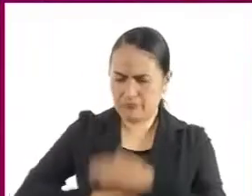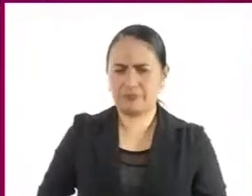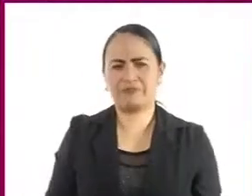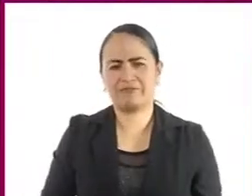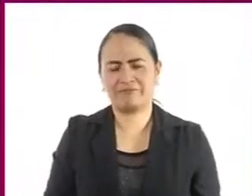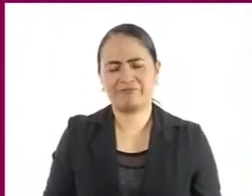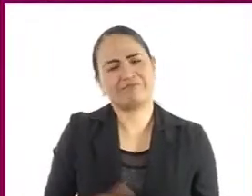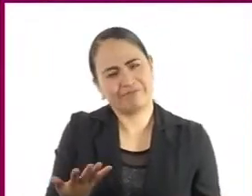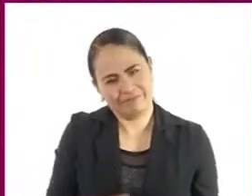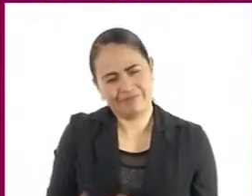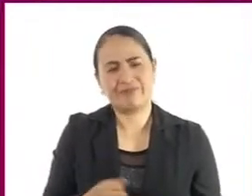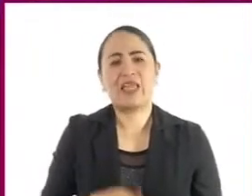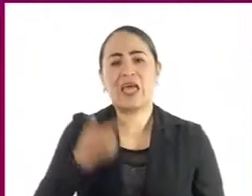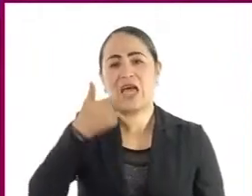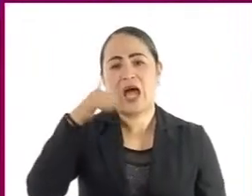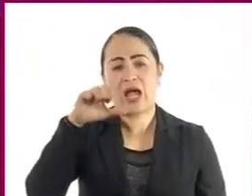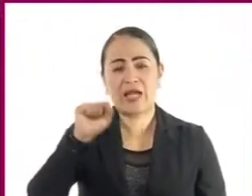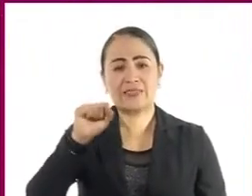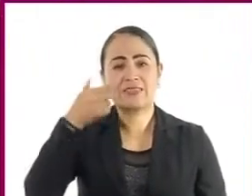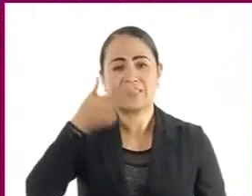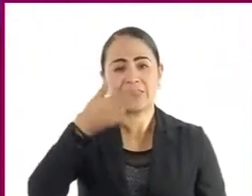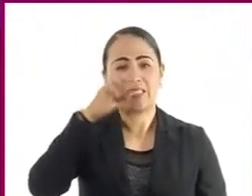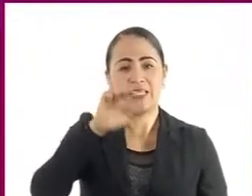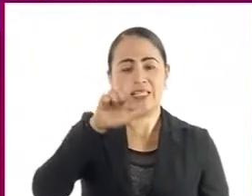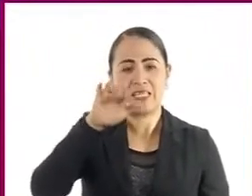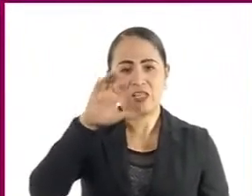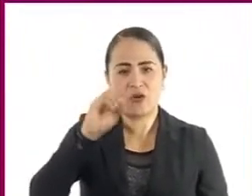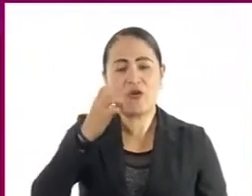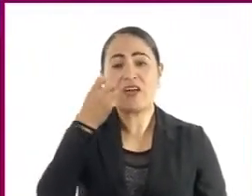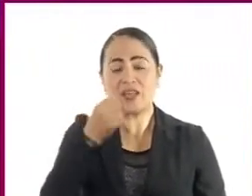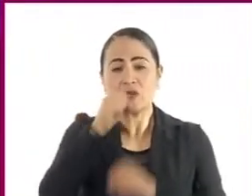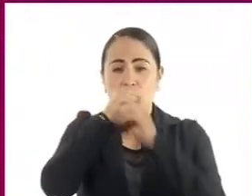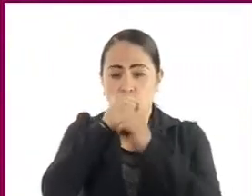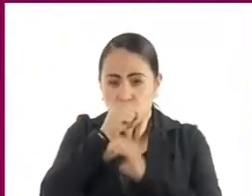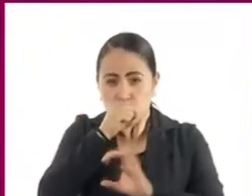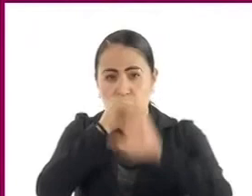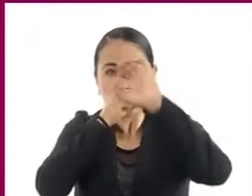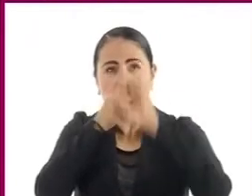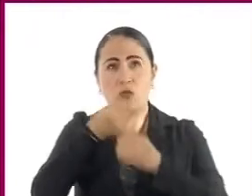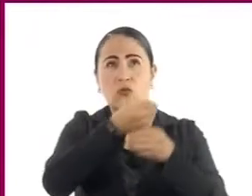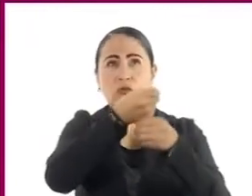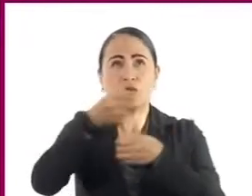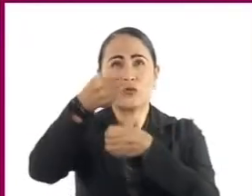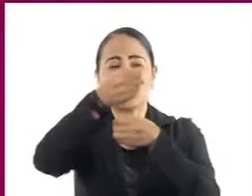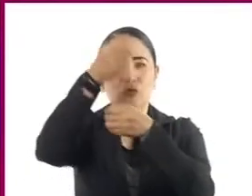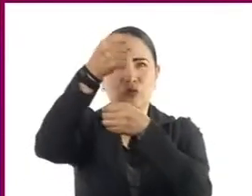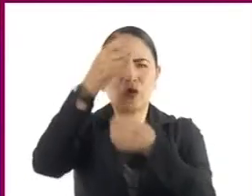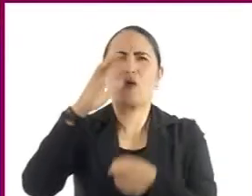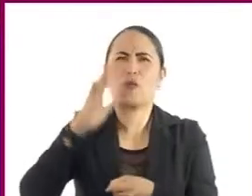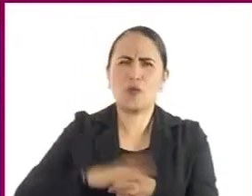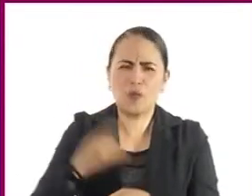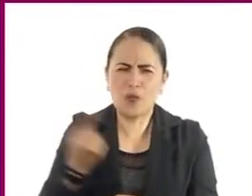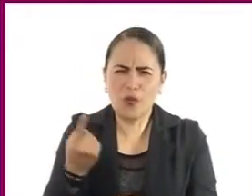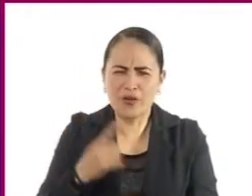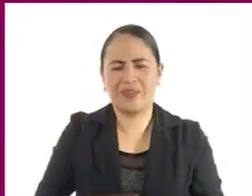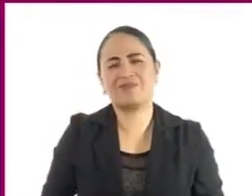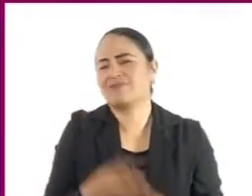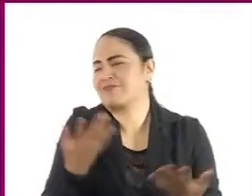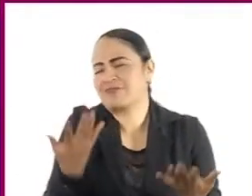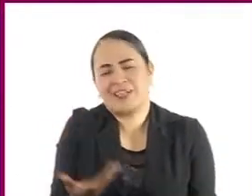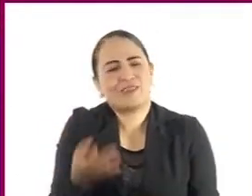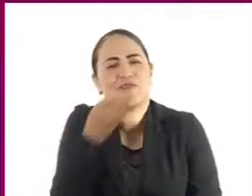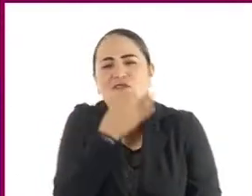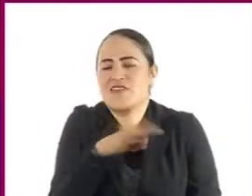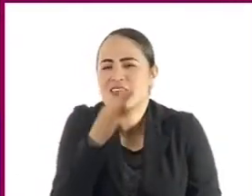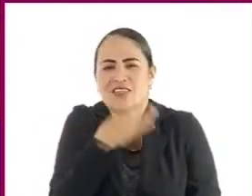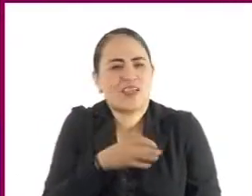En efecto, el gas helio es lo que permite que los globos se mantengan suspendidos. Y lo sabemos porque es algo muy común en festejos